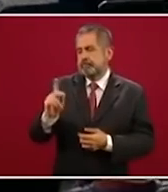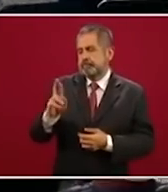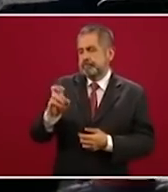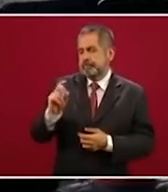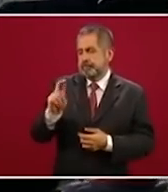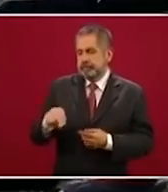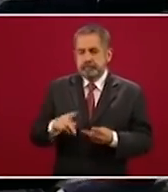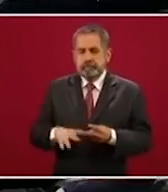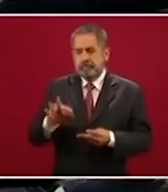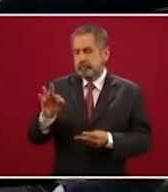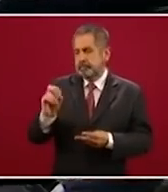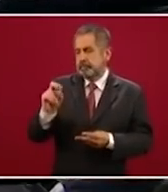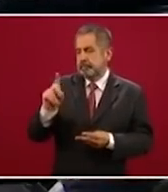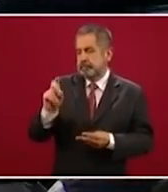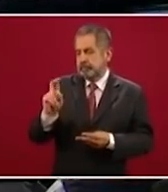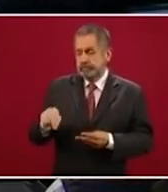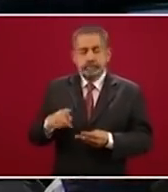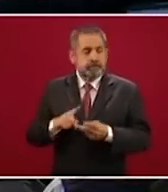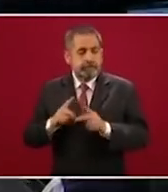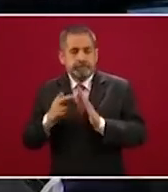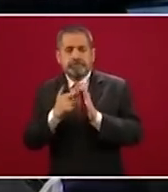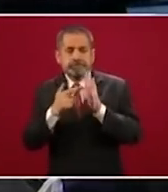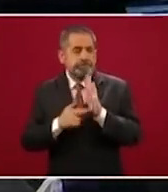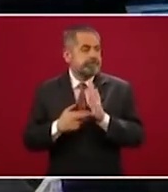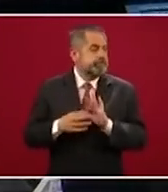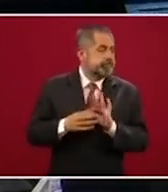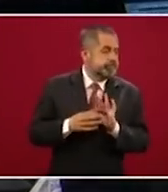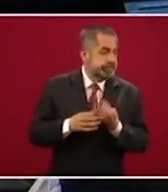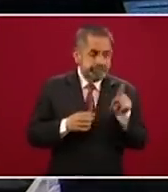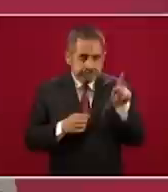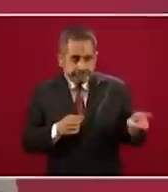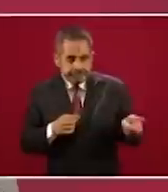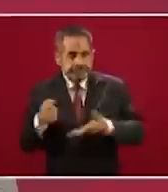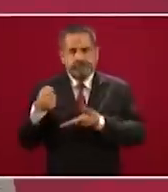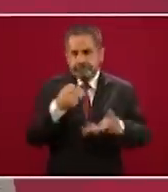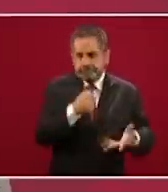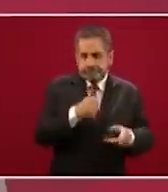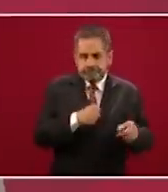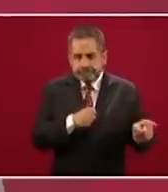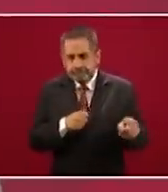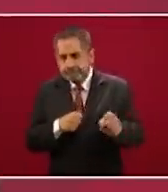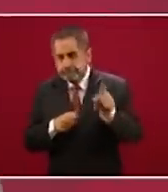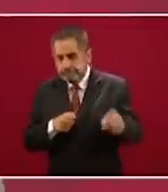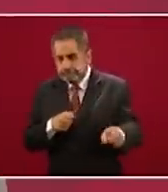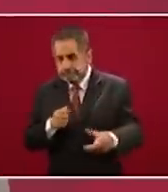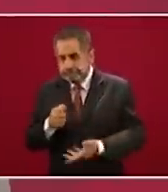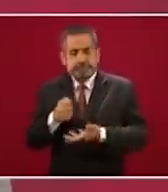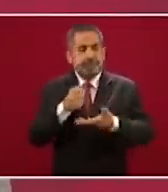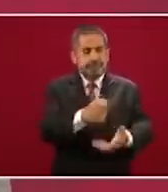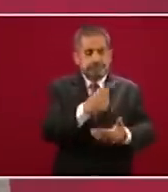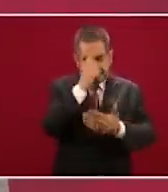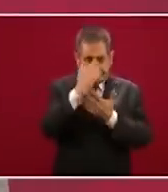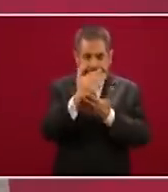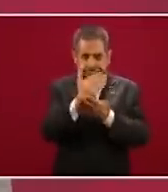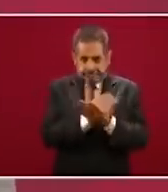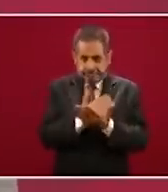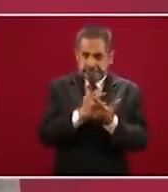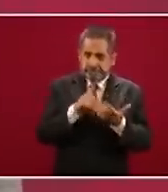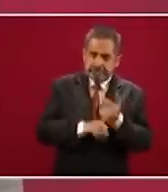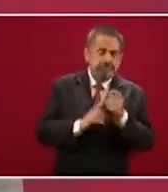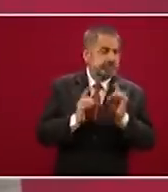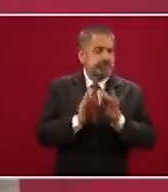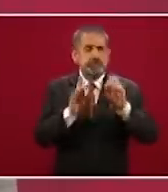FONDEN, que son fondos cuyas reglas de operación se destinan particularmente para prevenir desastres o atender